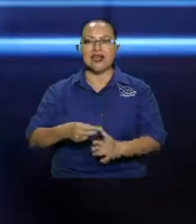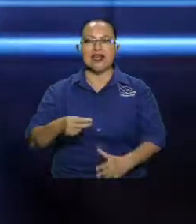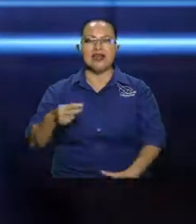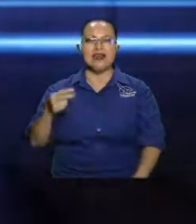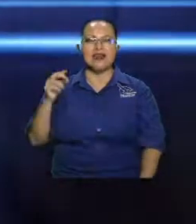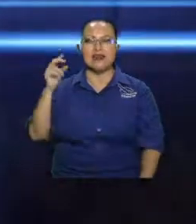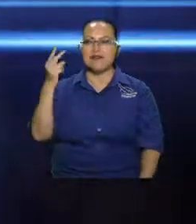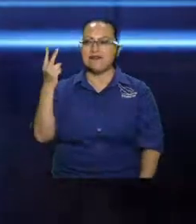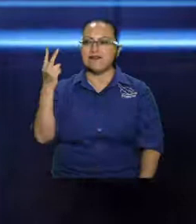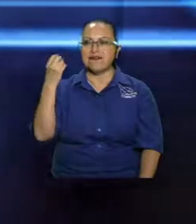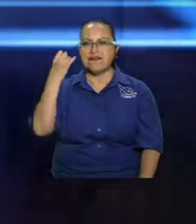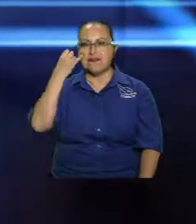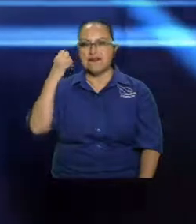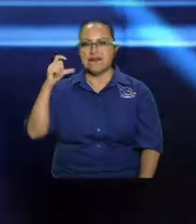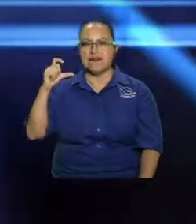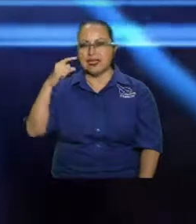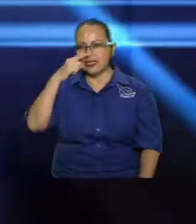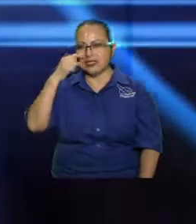víctima.